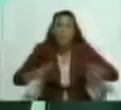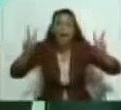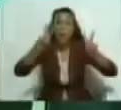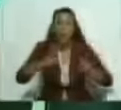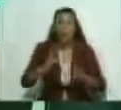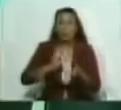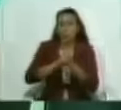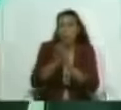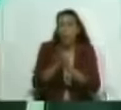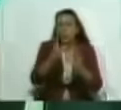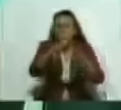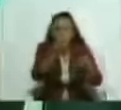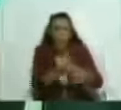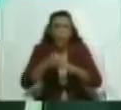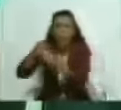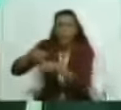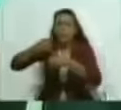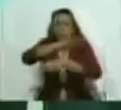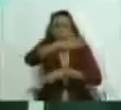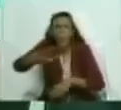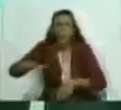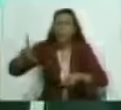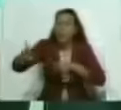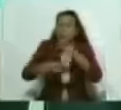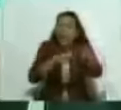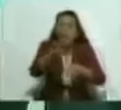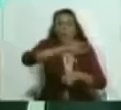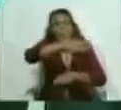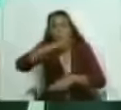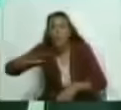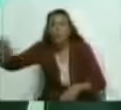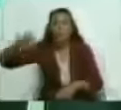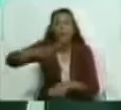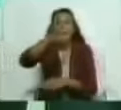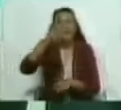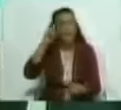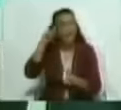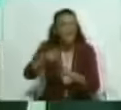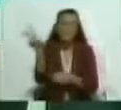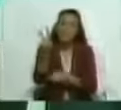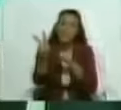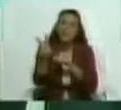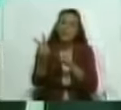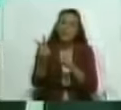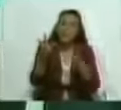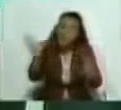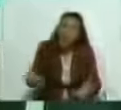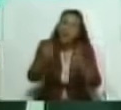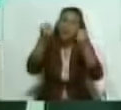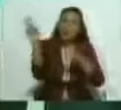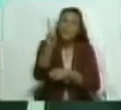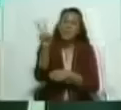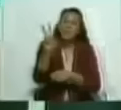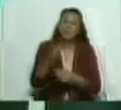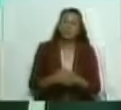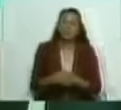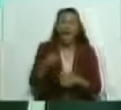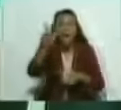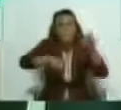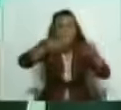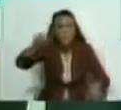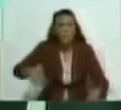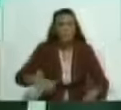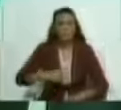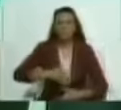arepa, son los tepuyes, son nuestras playas, son nuestros ríos, son nuestras montañas. Vamos a esa Venezuela, vamos a rescatar esa Venezuela. Hay gente que